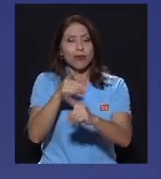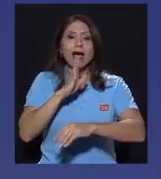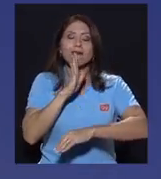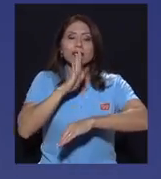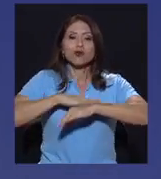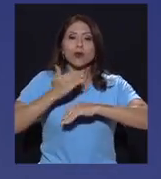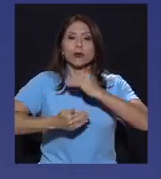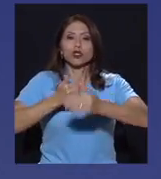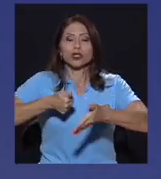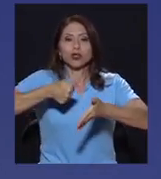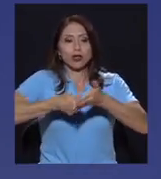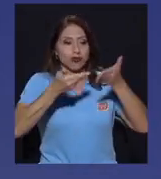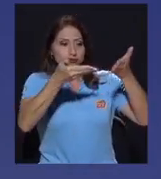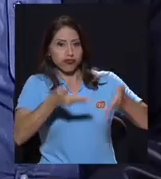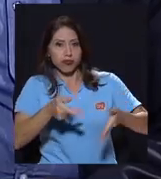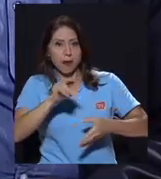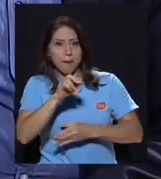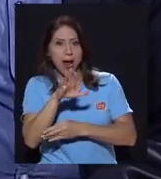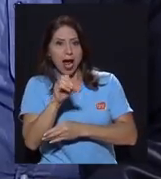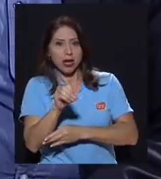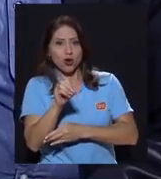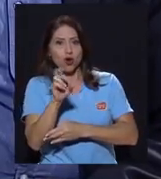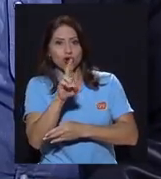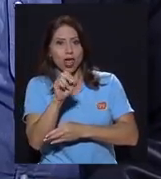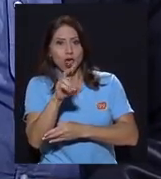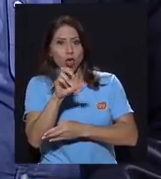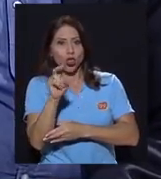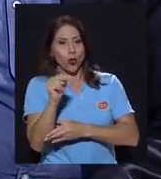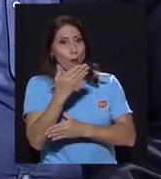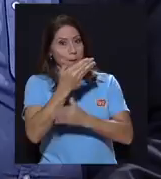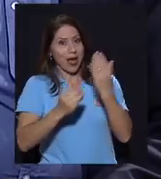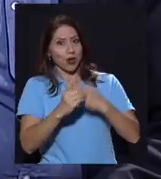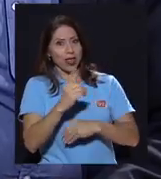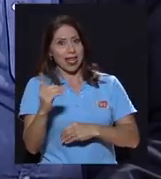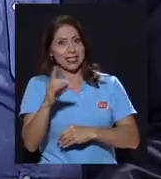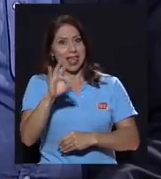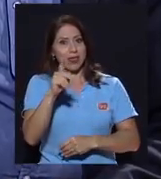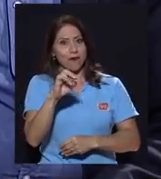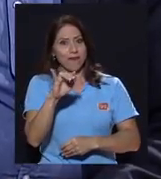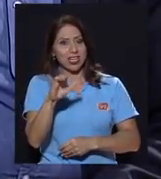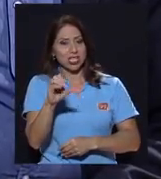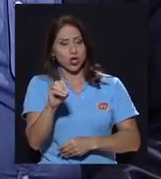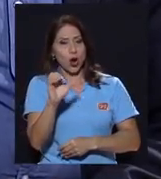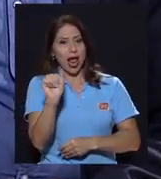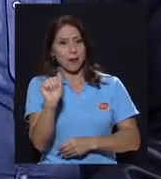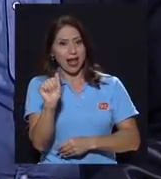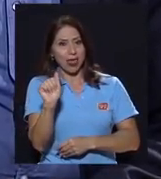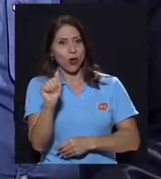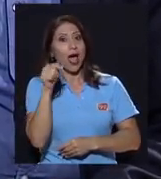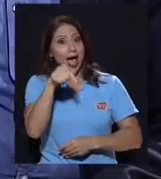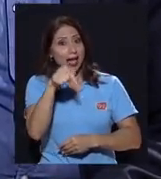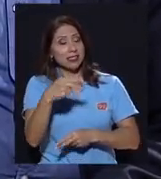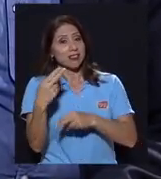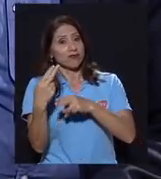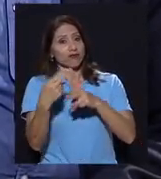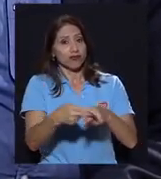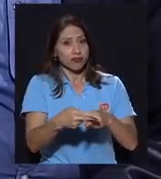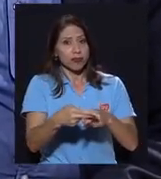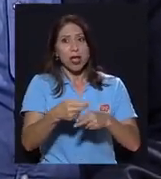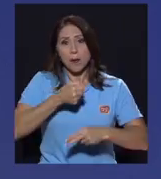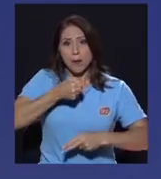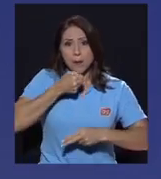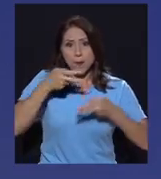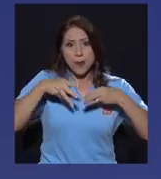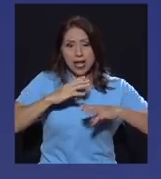electorales estamos con dos mario redondo mano derecha fabrice alvarado y así se la ha catalogado inclusive de parte de un gran sector de la